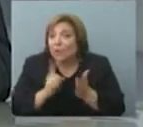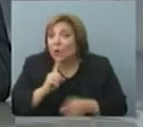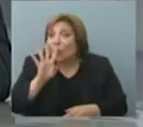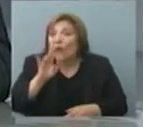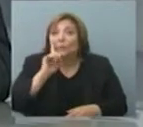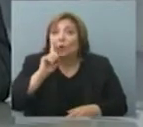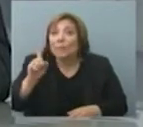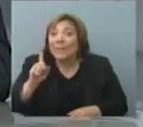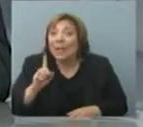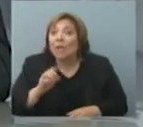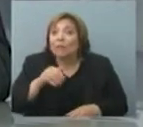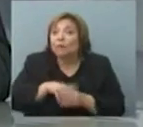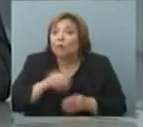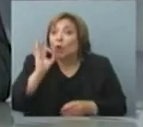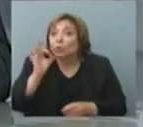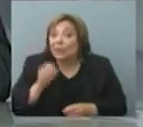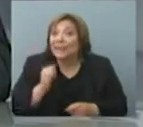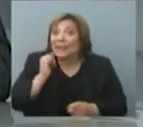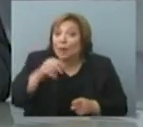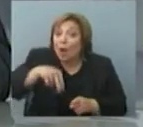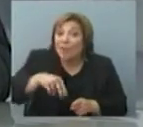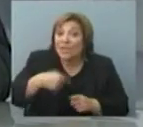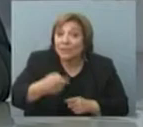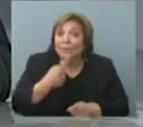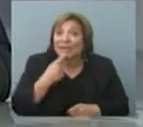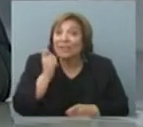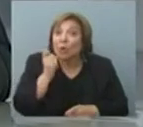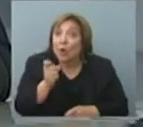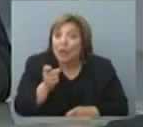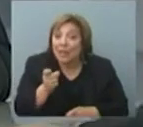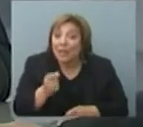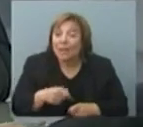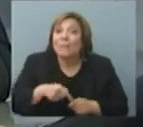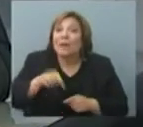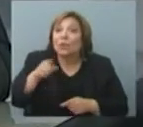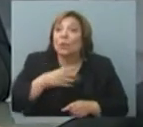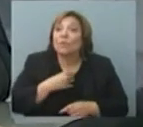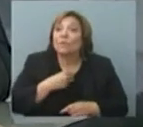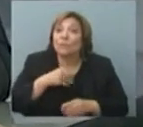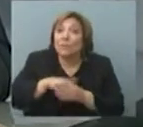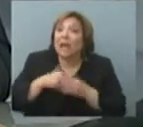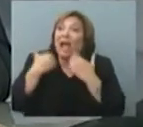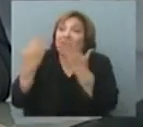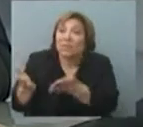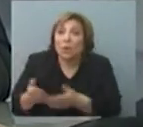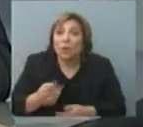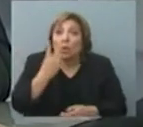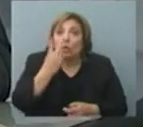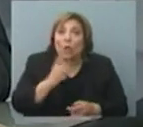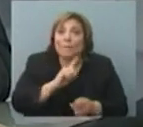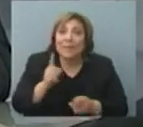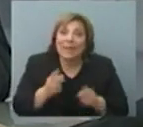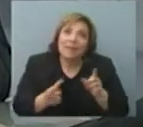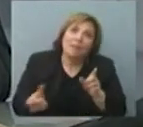por cuatro mil votos en Octubre y en noviembre cuando el partido Colorado mandó botar el Partido Nacional aumentó dos mil votos